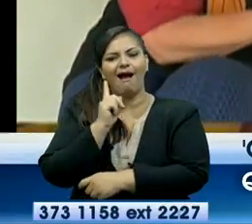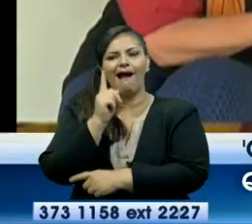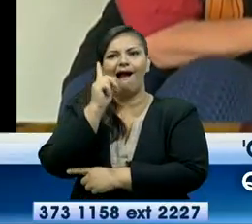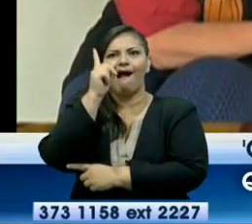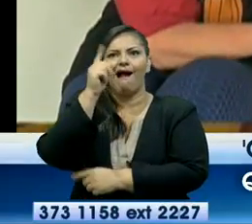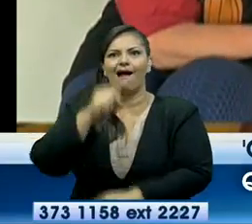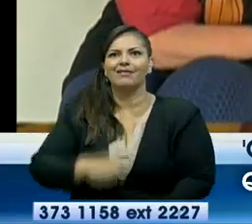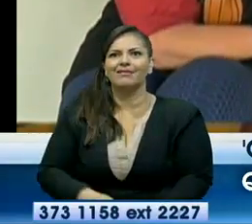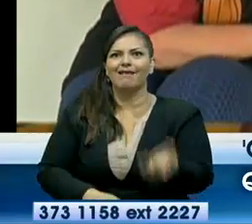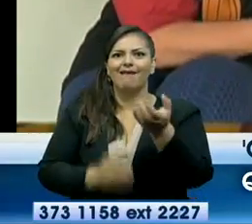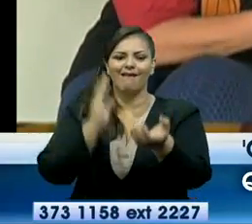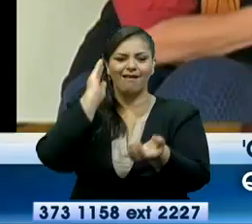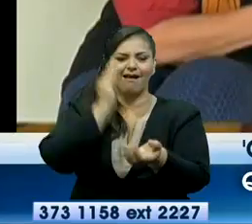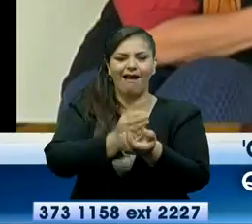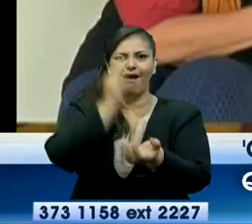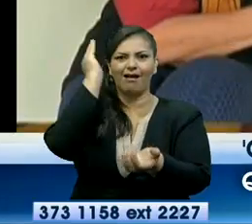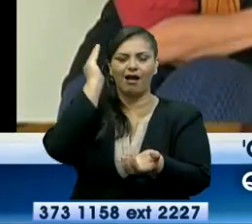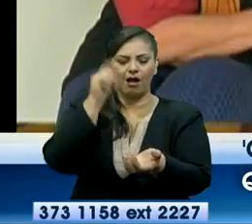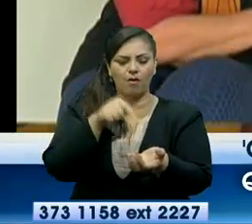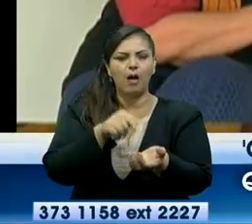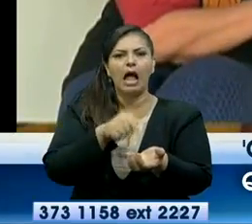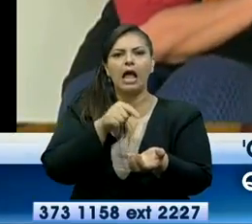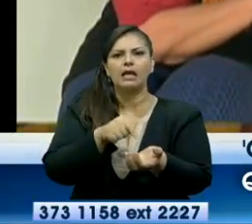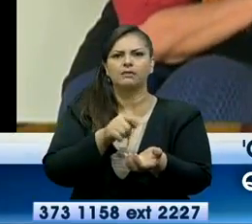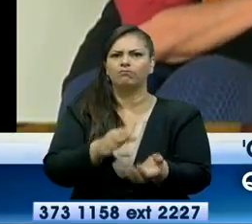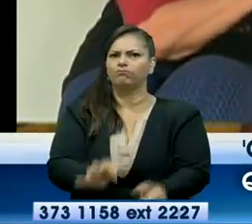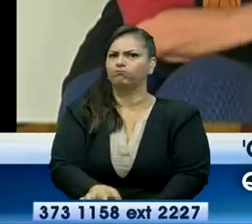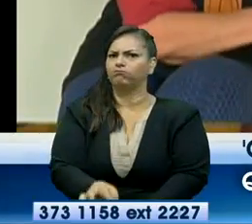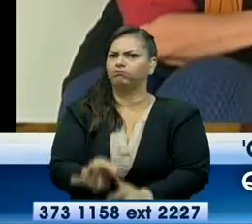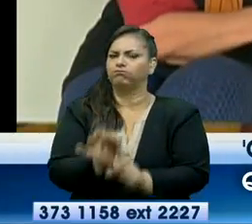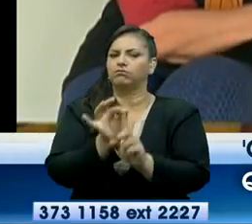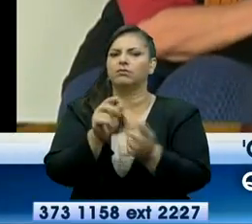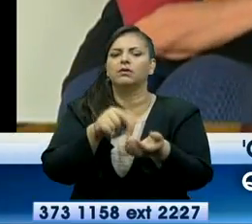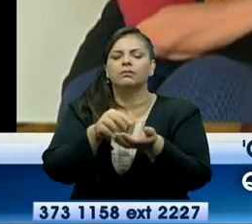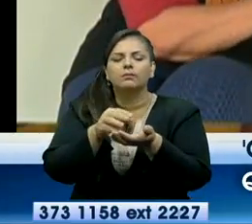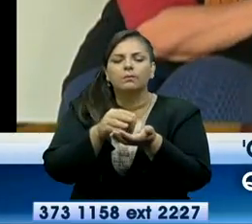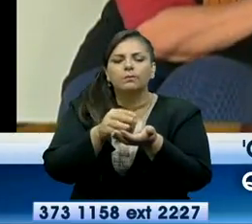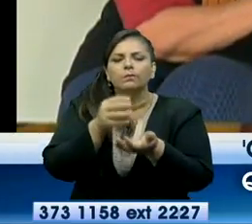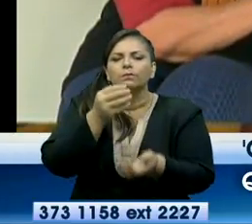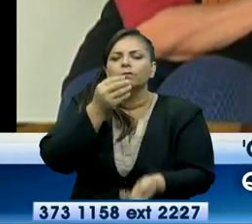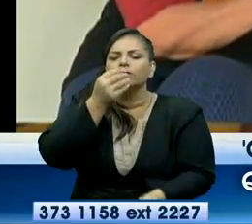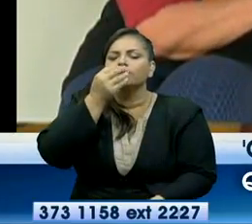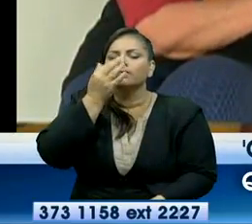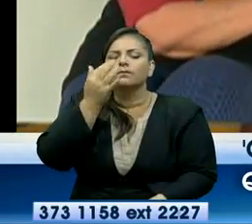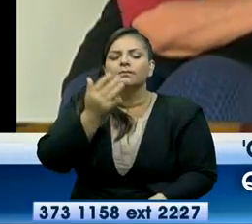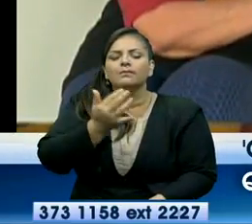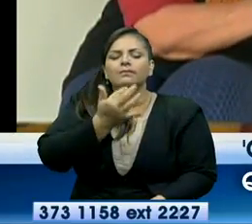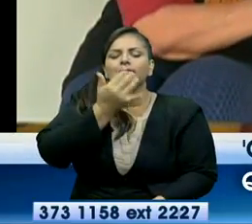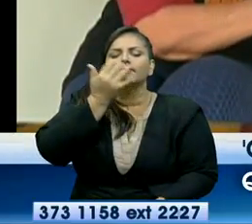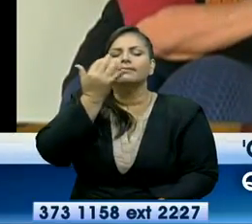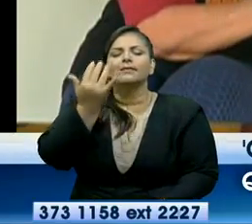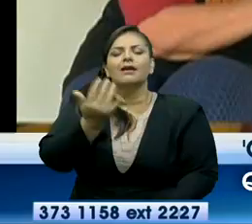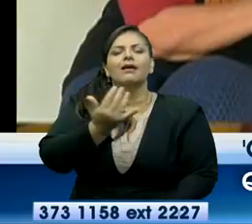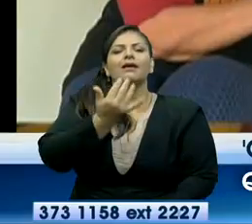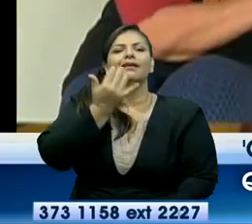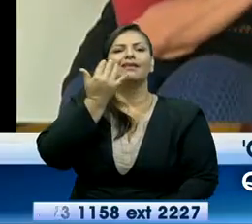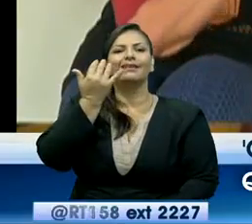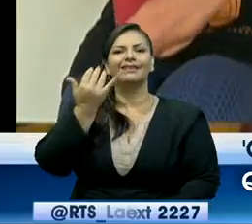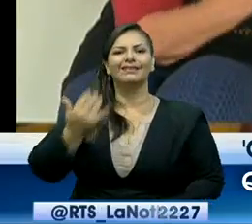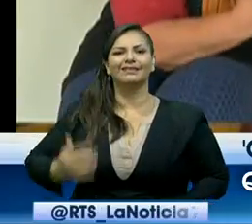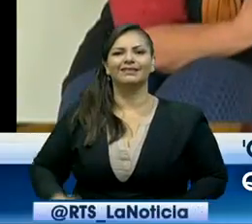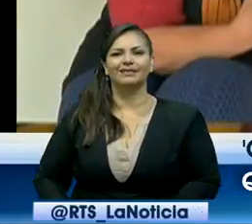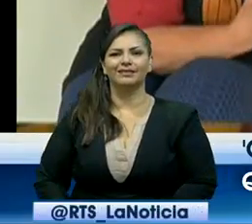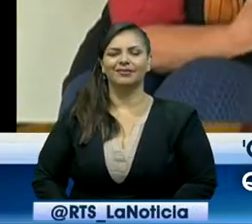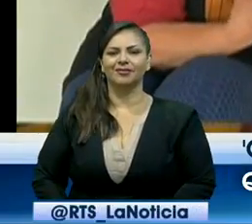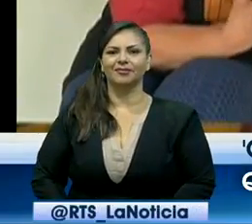grano del cacao nacional que es importantísimo por su perfume y aroma pero también los otros cacao sostienen